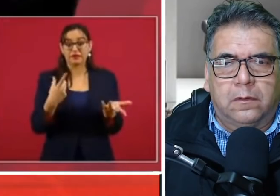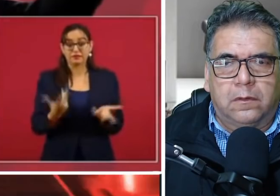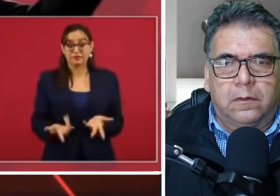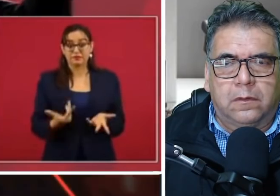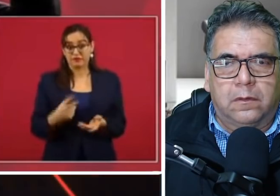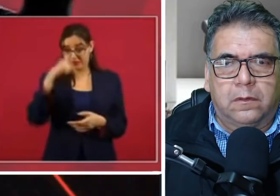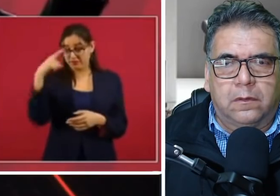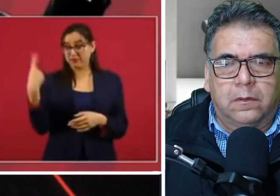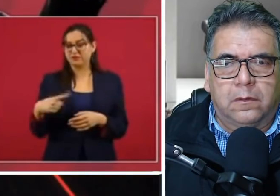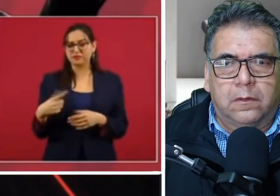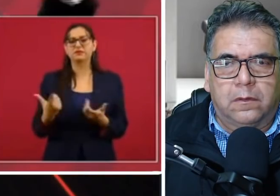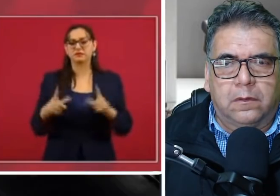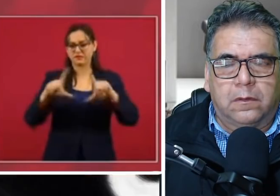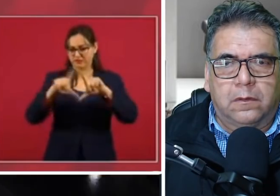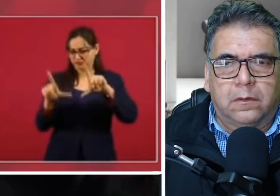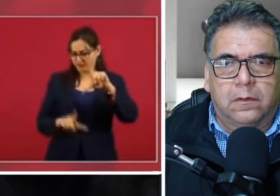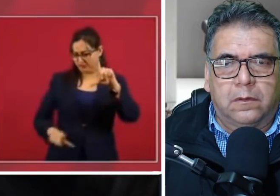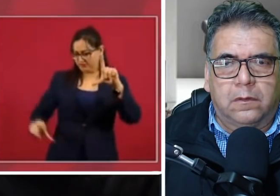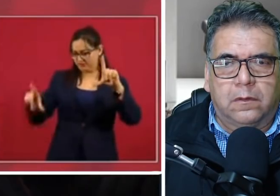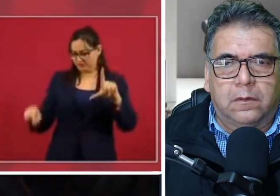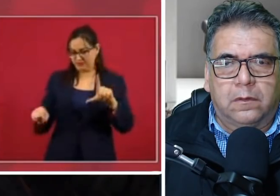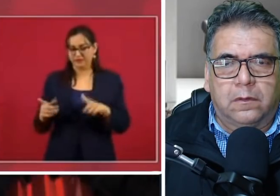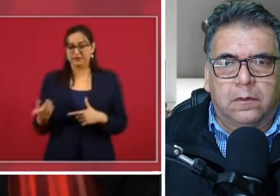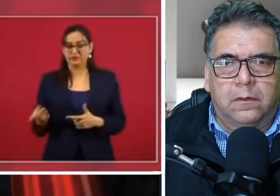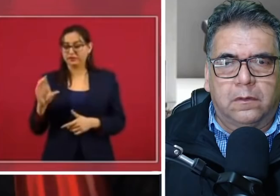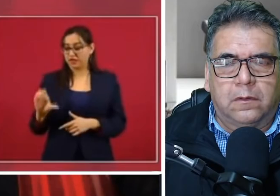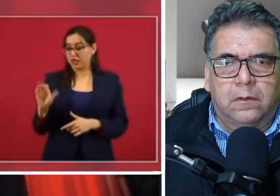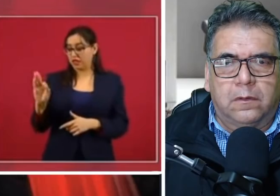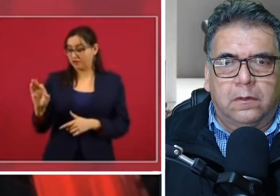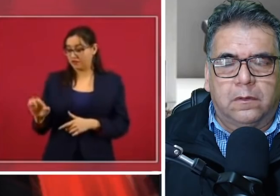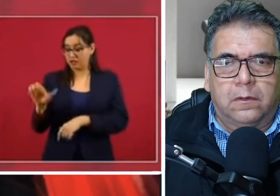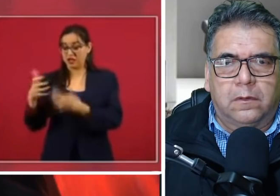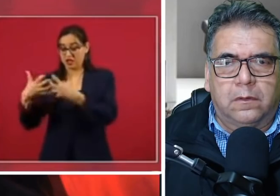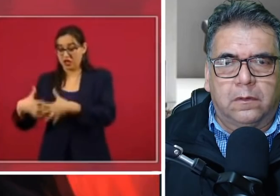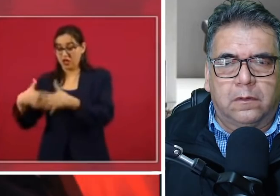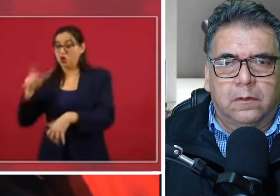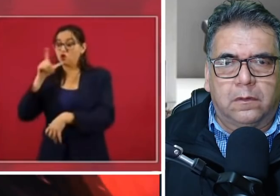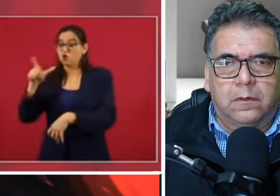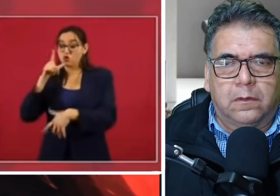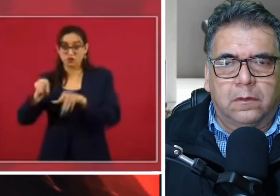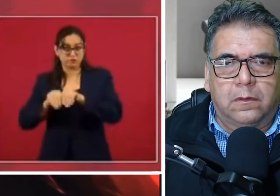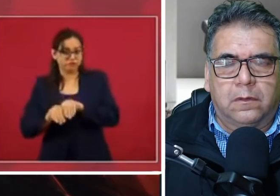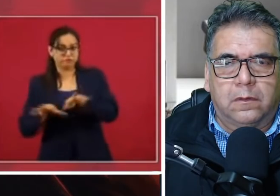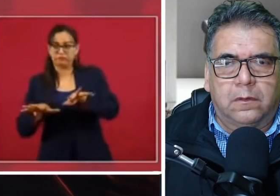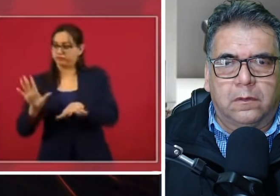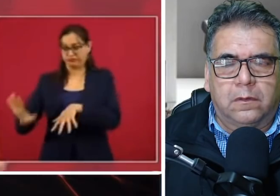red nacional las plantas de la Comisión Federal de Electricidad se quedaran hasta lo